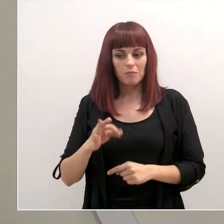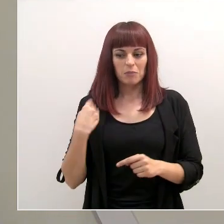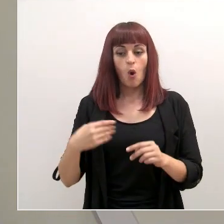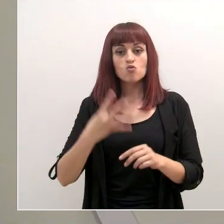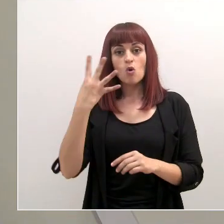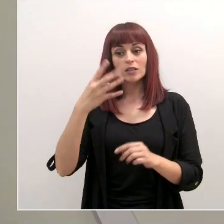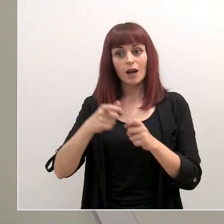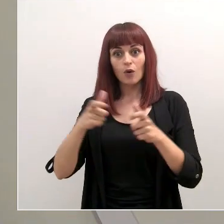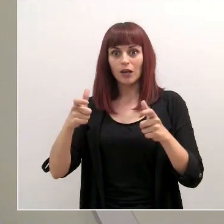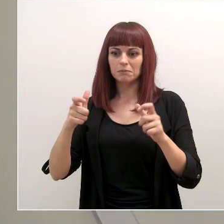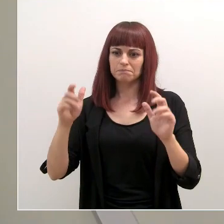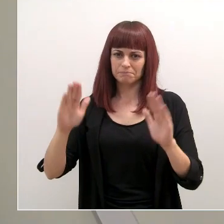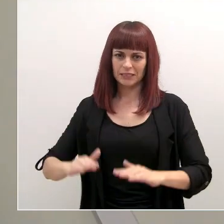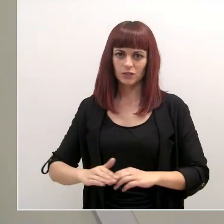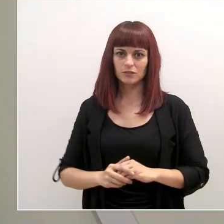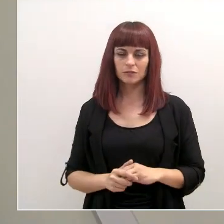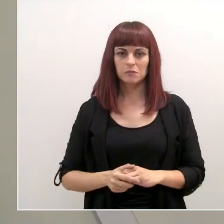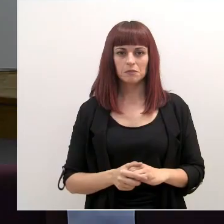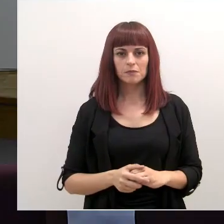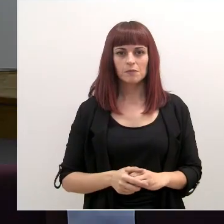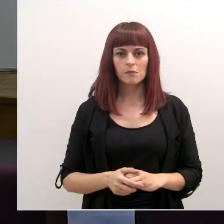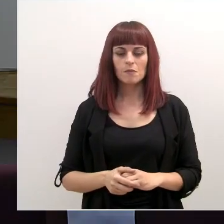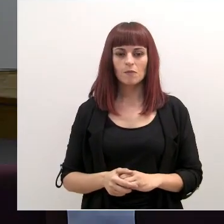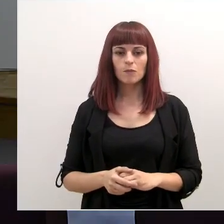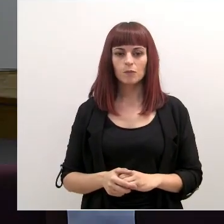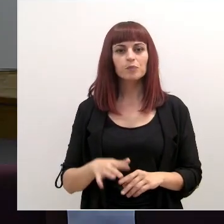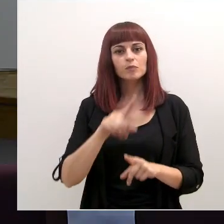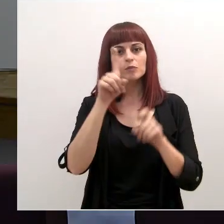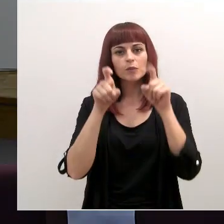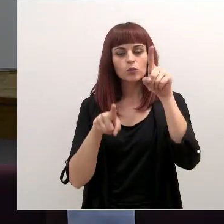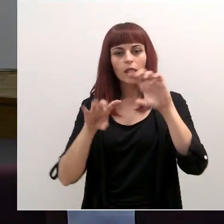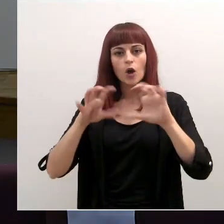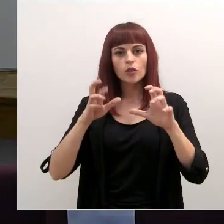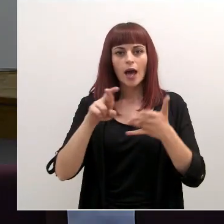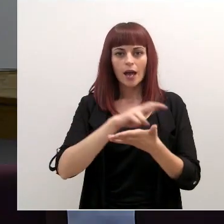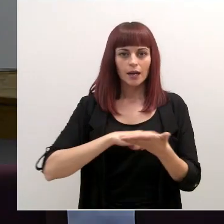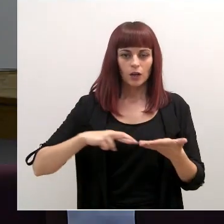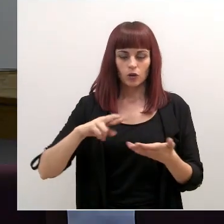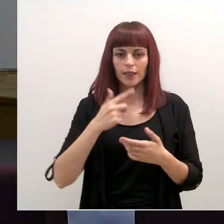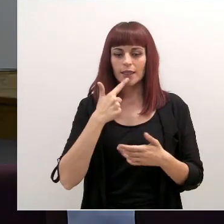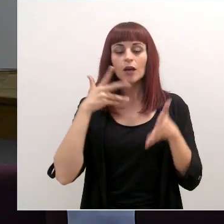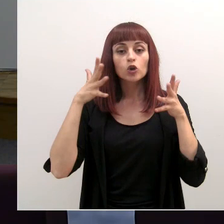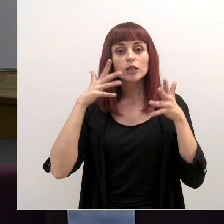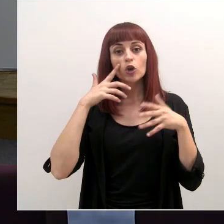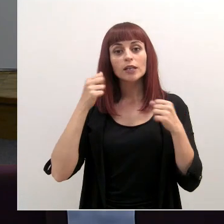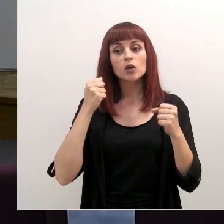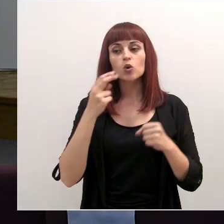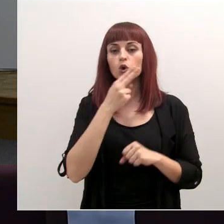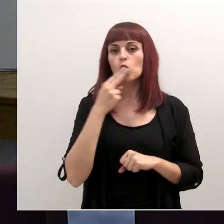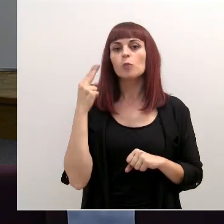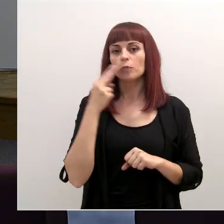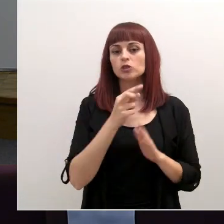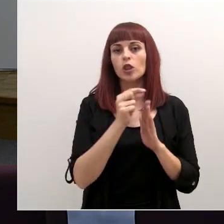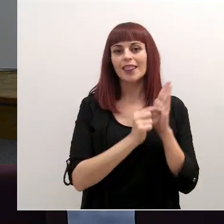ola que se nos anuncia. La siguiente pregunta de Onda Regional dice así: el consejero de Salud se comprometió a publicar datos